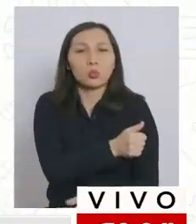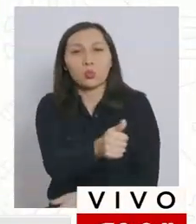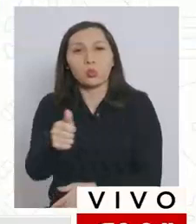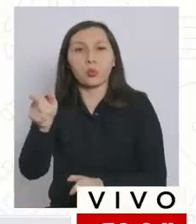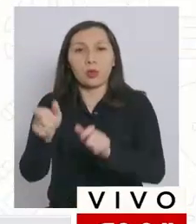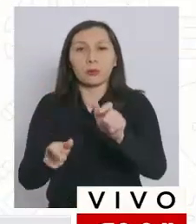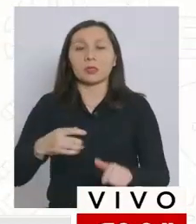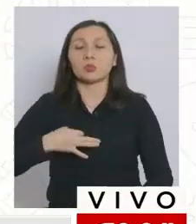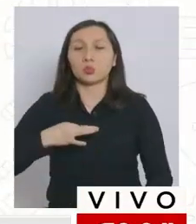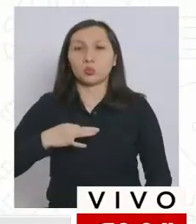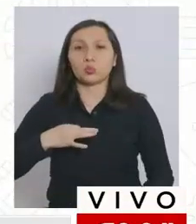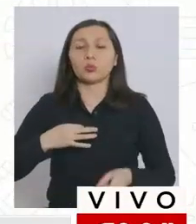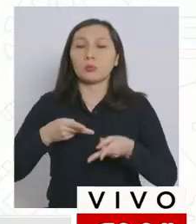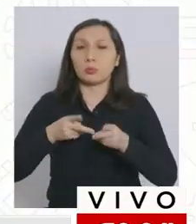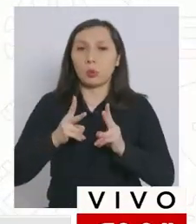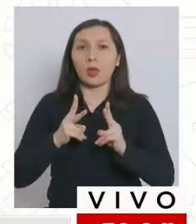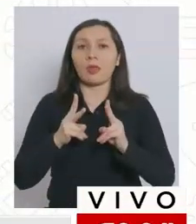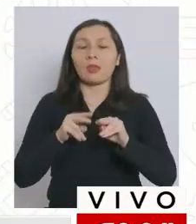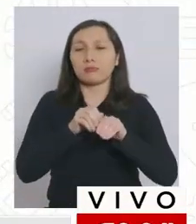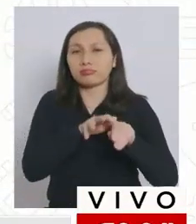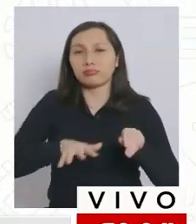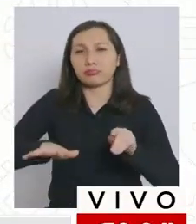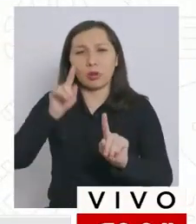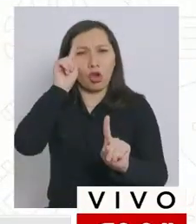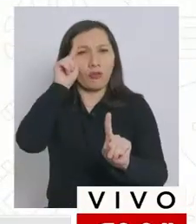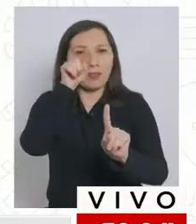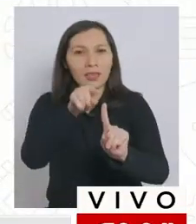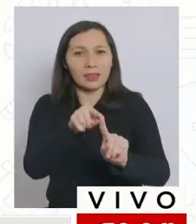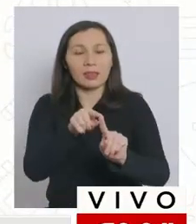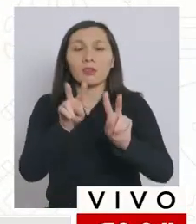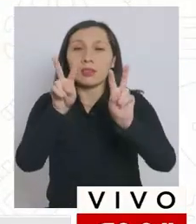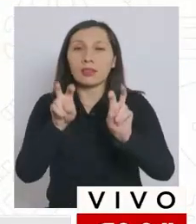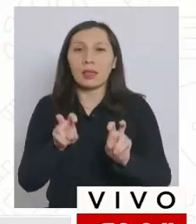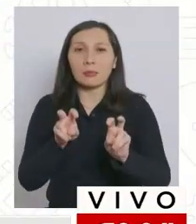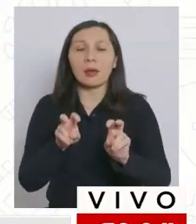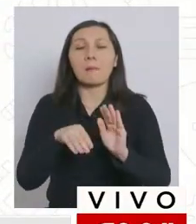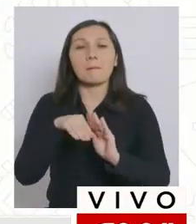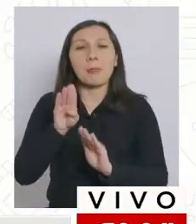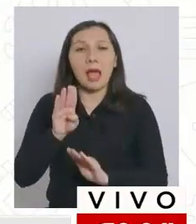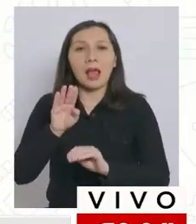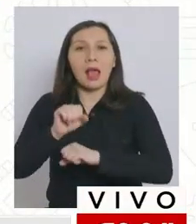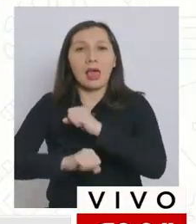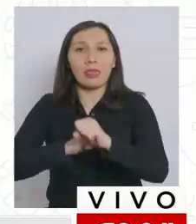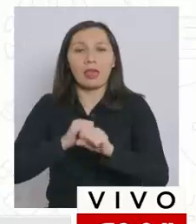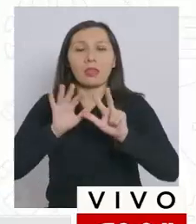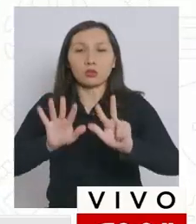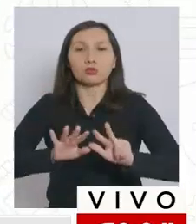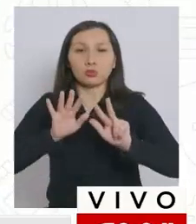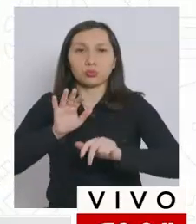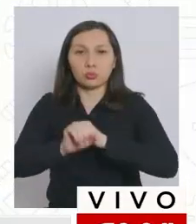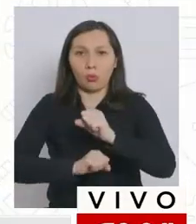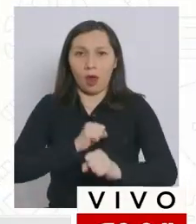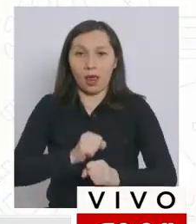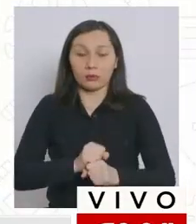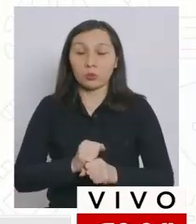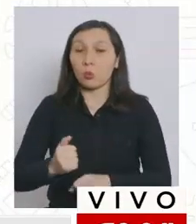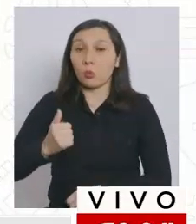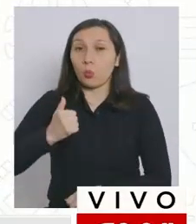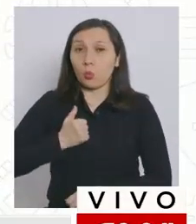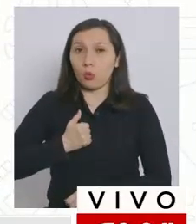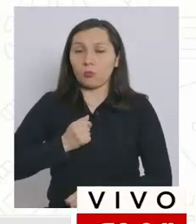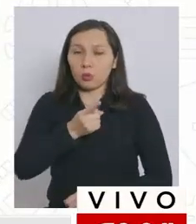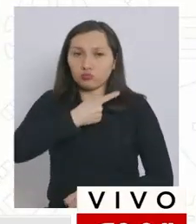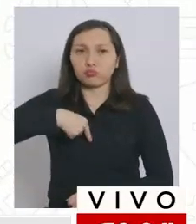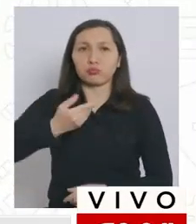ciudadanos que son parte de la población objetiva es decir los mayores de 18 años cumpliendo así